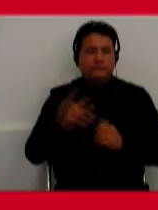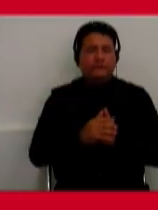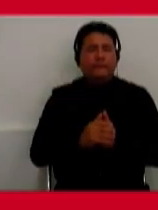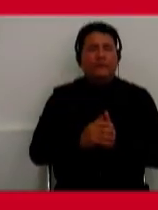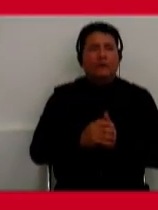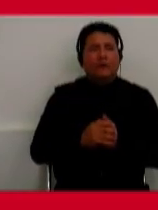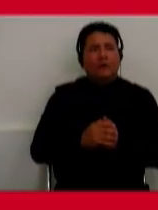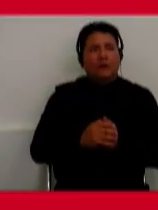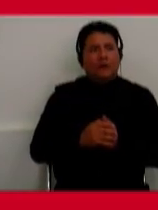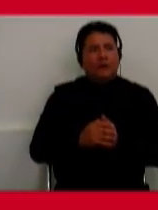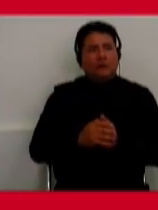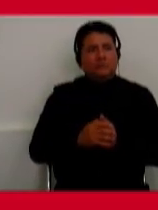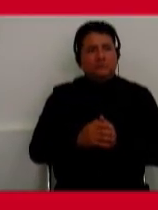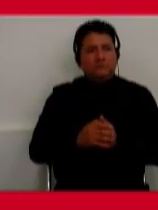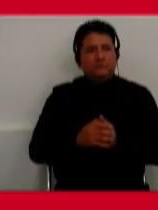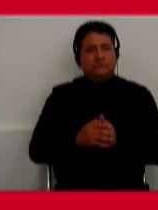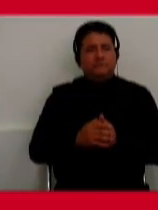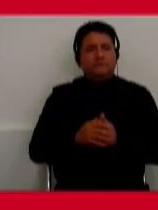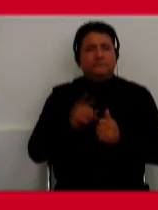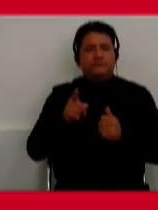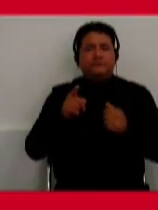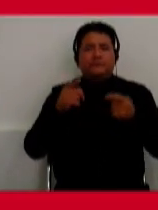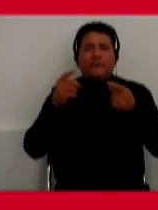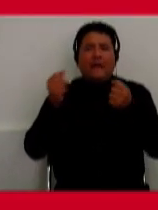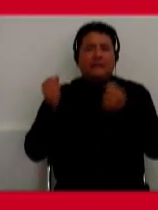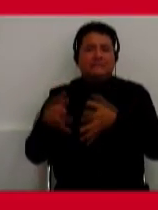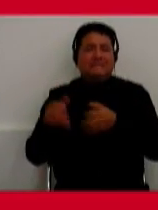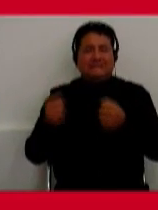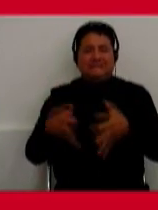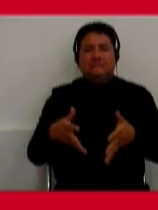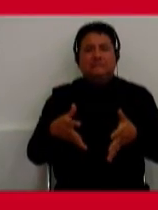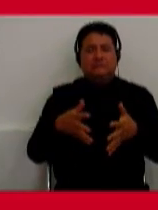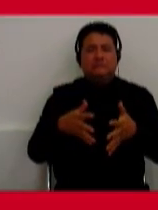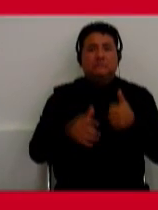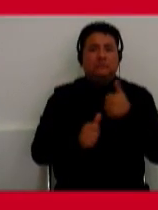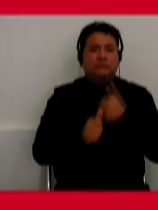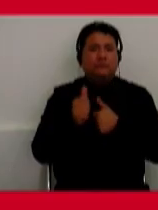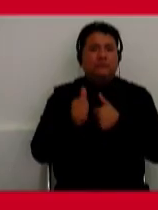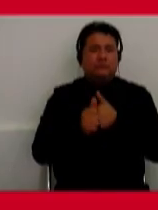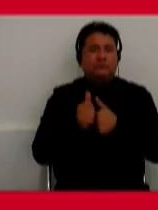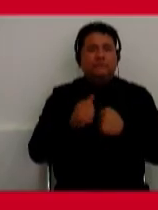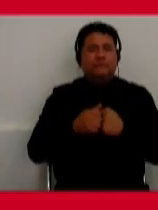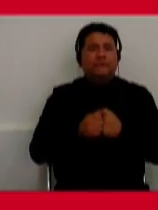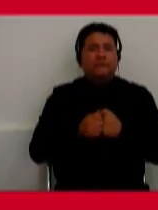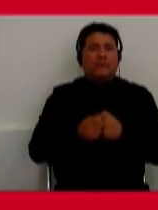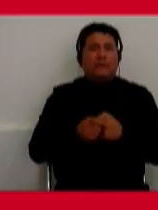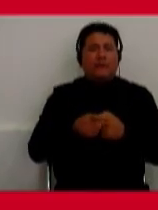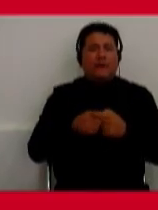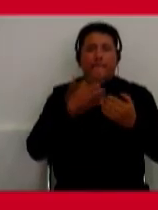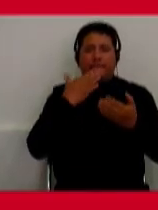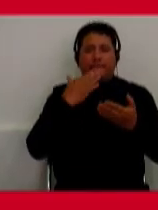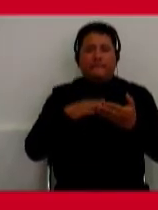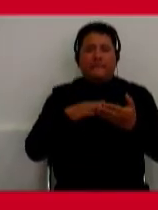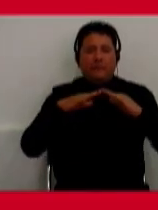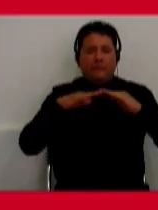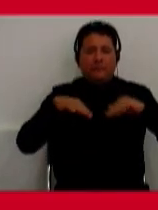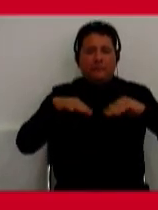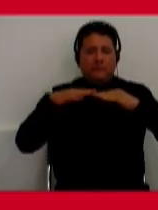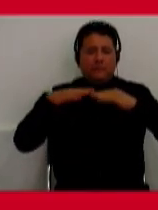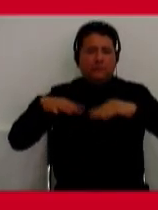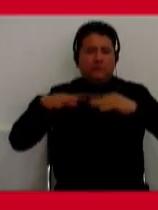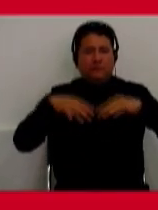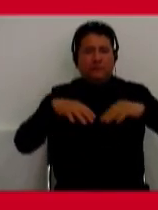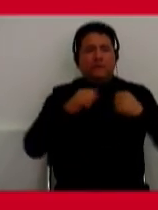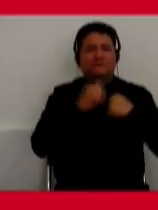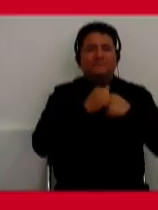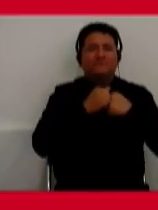por incidentes del riesgo crítico número 5, que es falla de macizo rocoso. A esto se dedujo